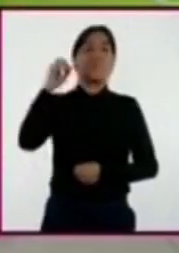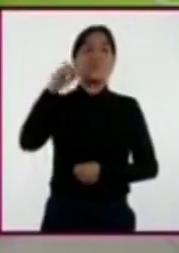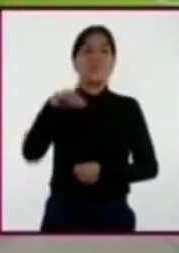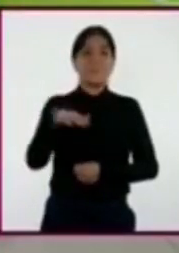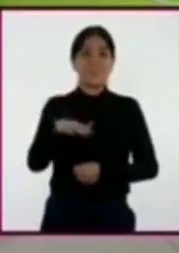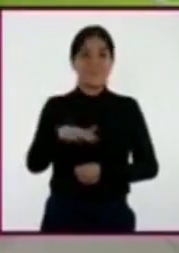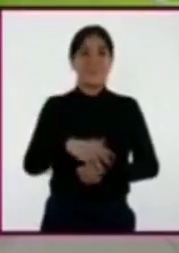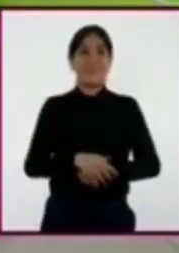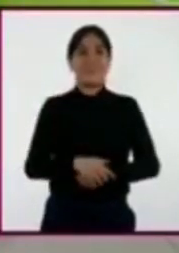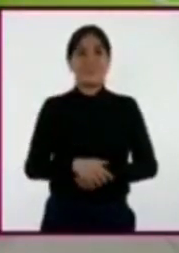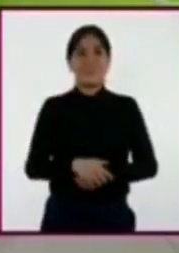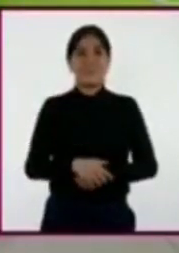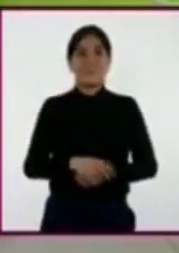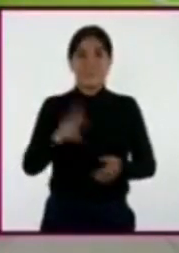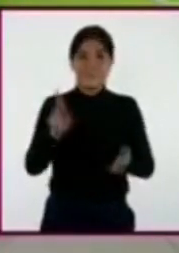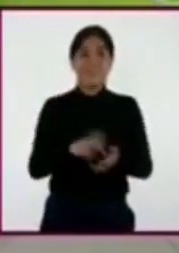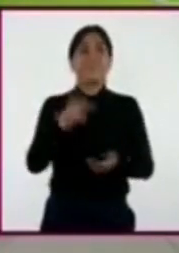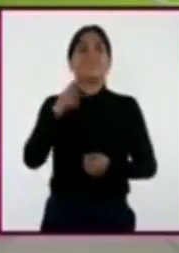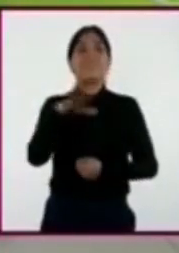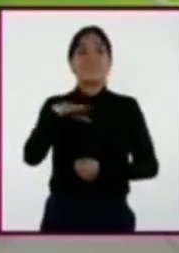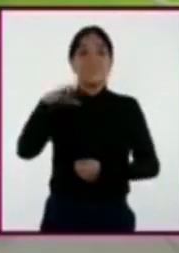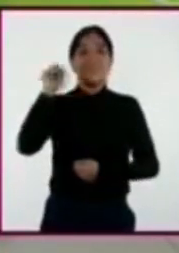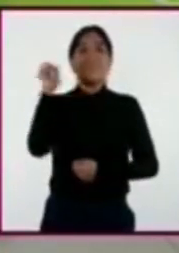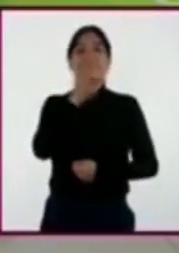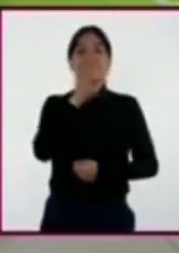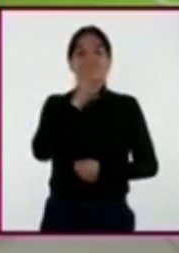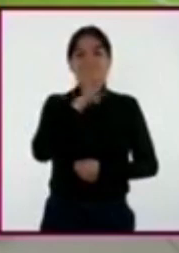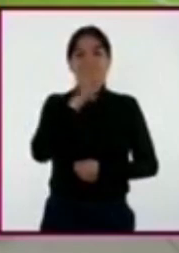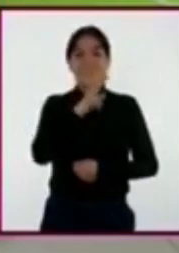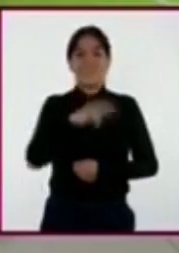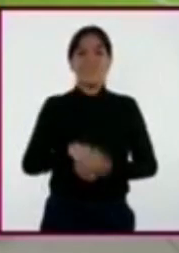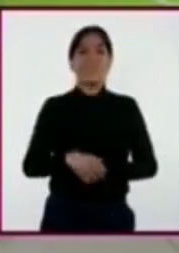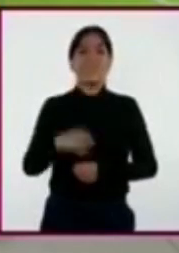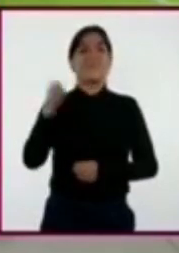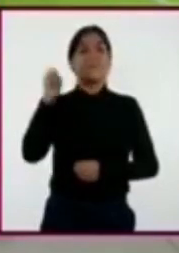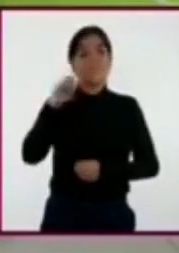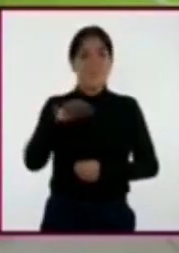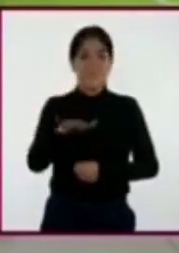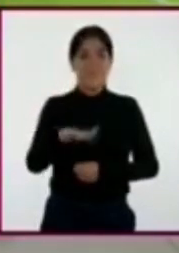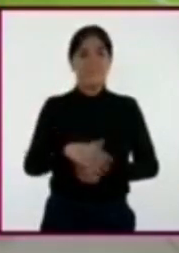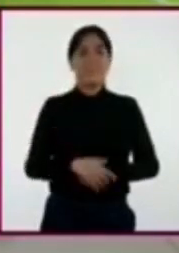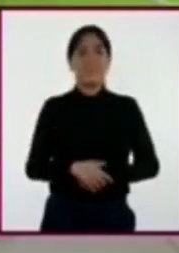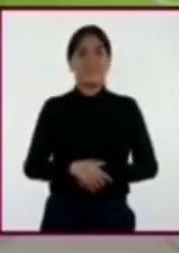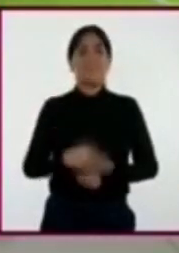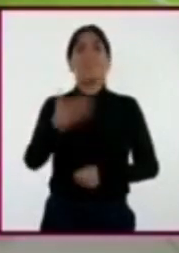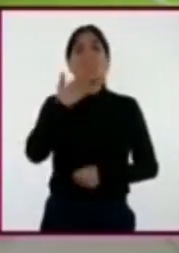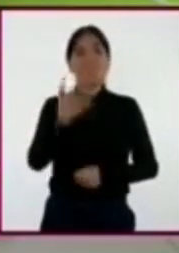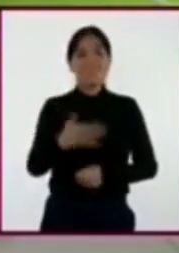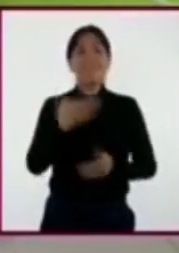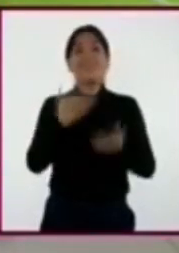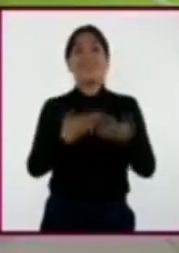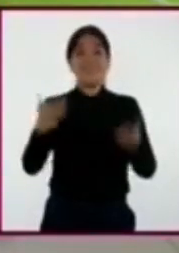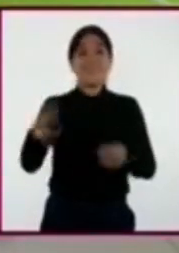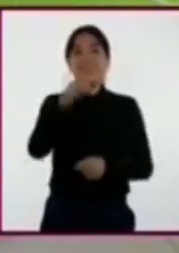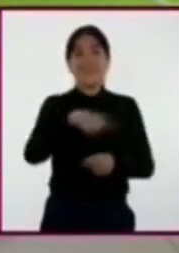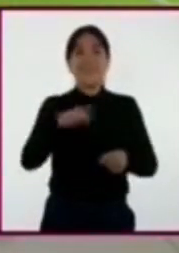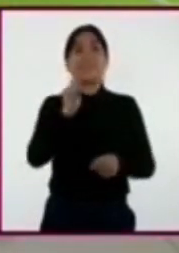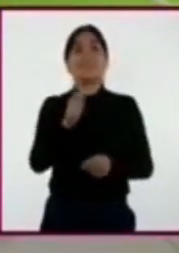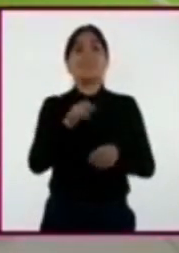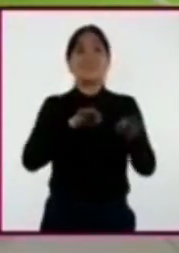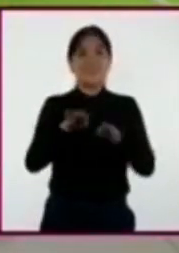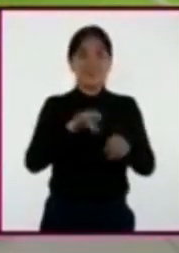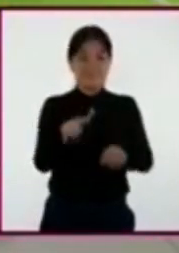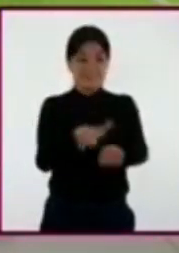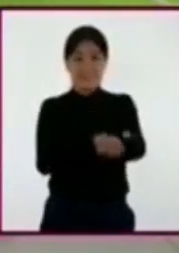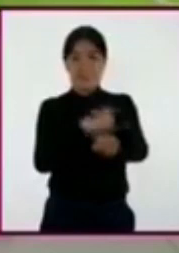exhalo. Una vez más, inhalo y exhalo. Muy bien, ahora van a trabajar solamente con